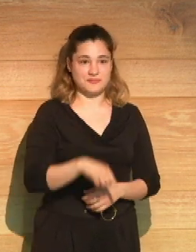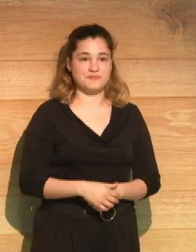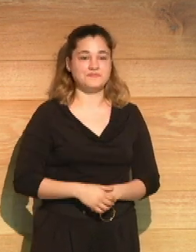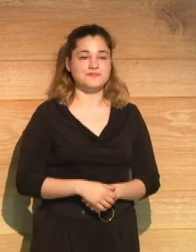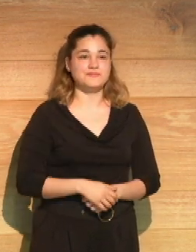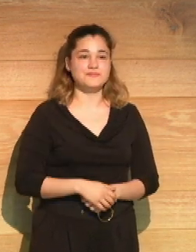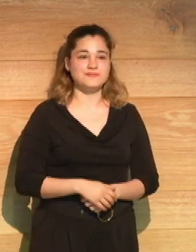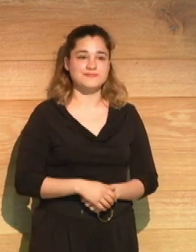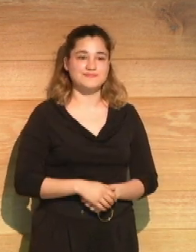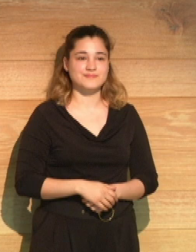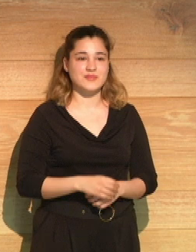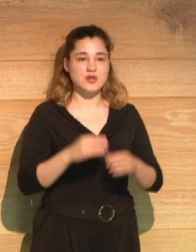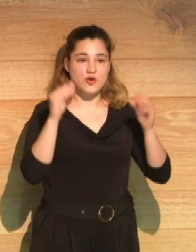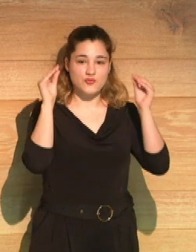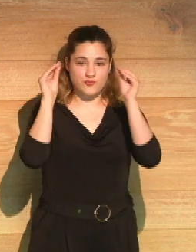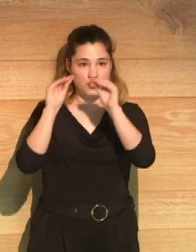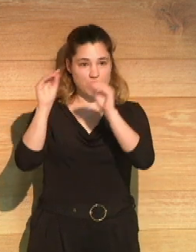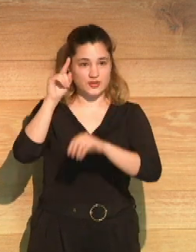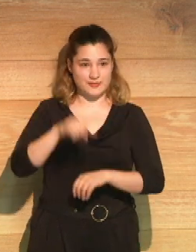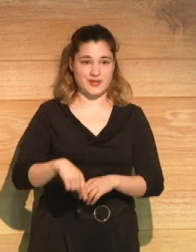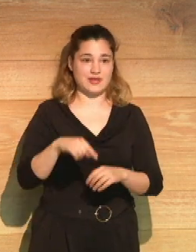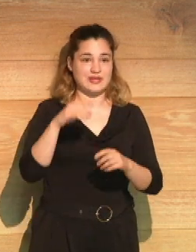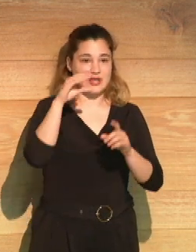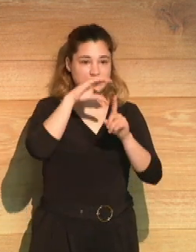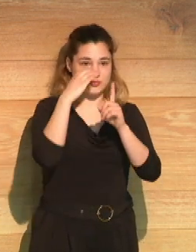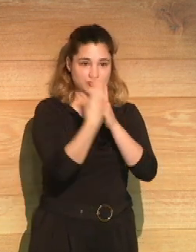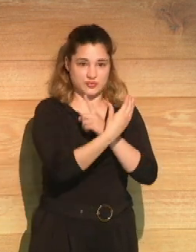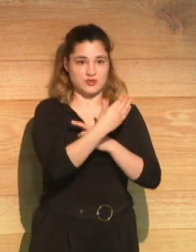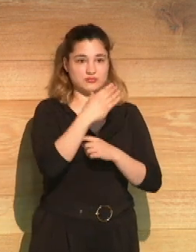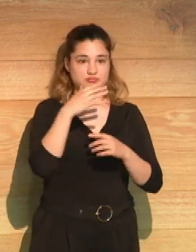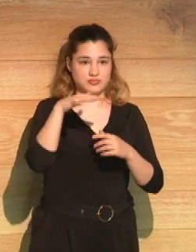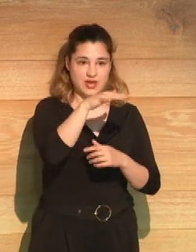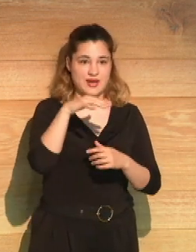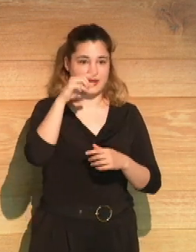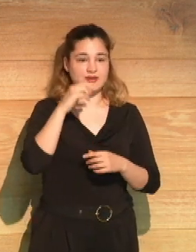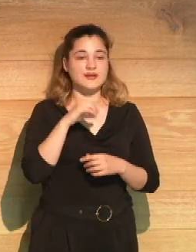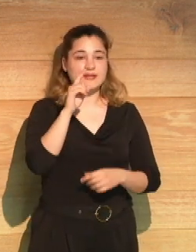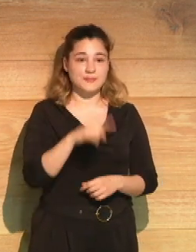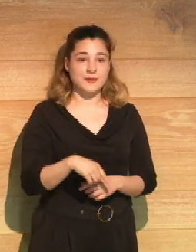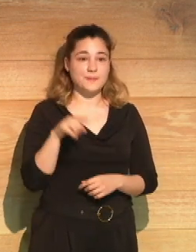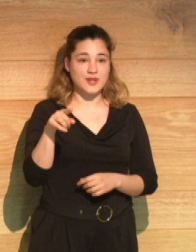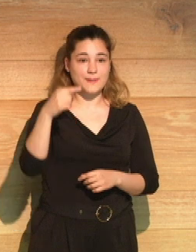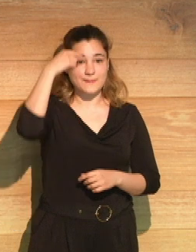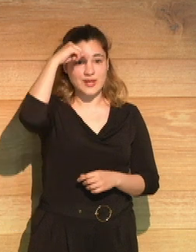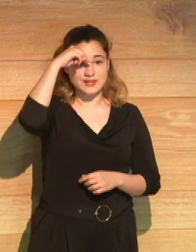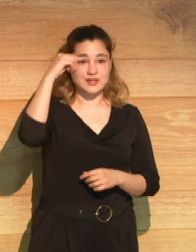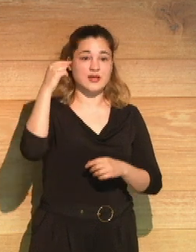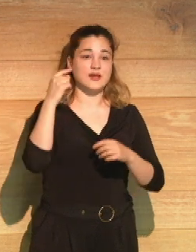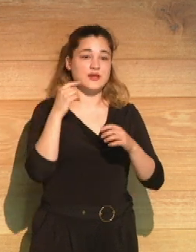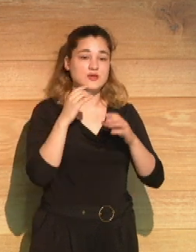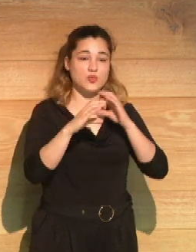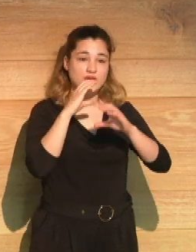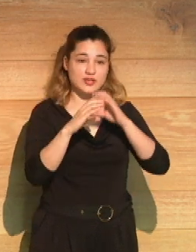formación en el área de gestión cultural y cooperación cultural internacional. Obtuvo una maestría en Comunicación, Cultura